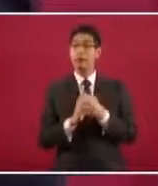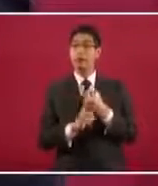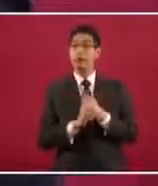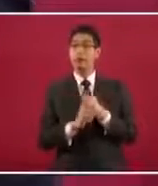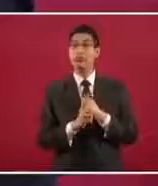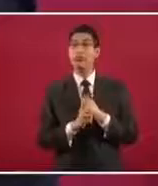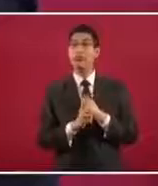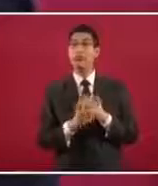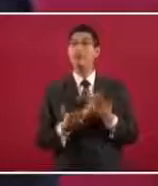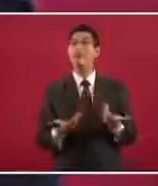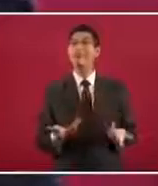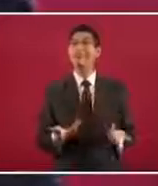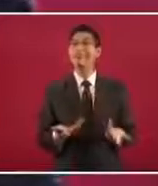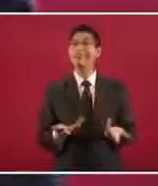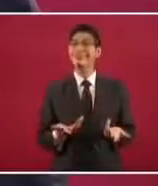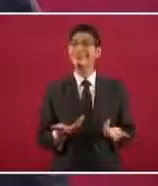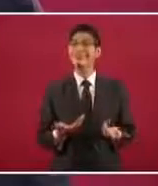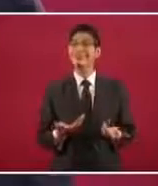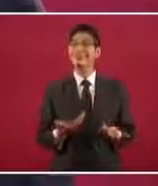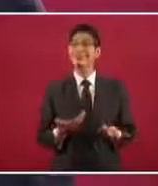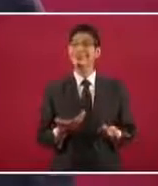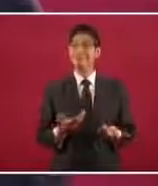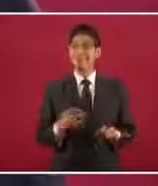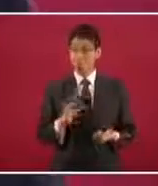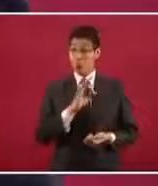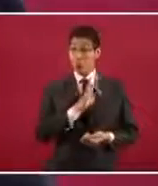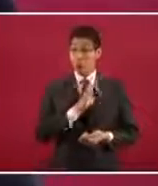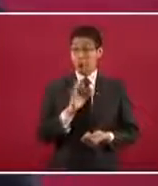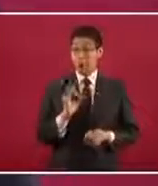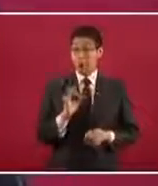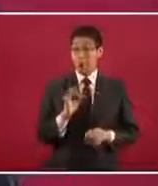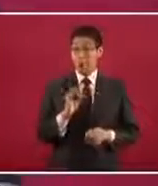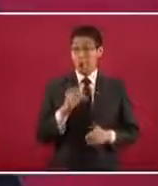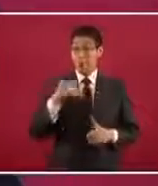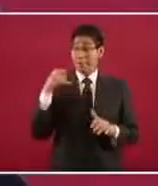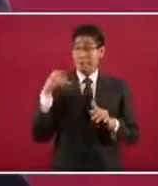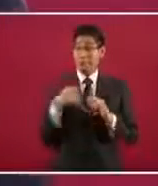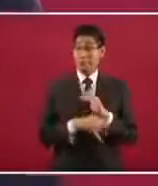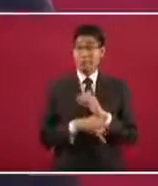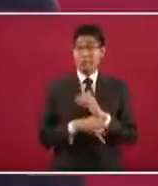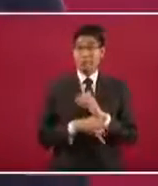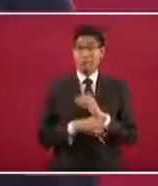se agravaba la situación porque